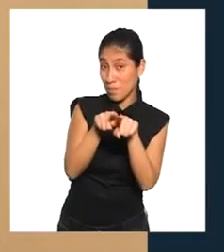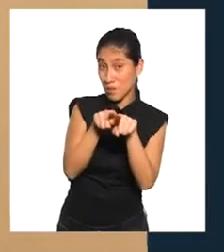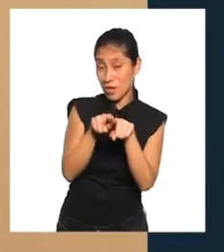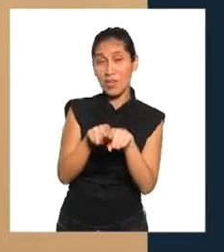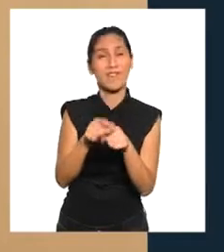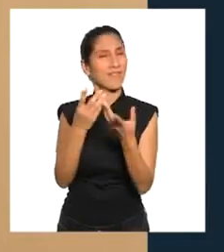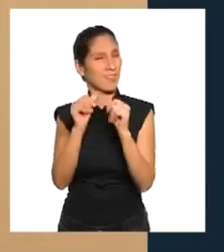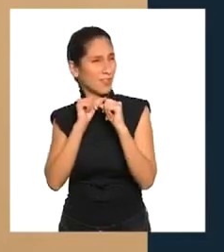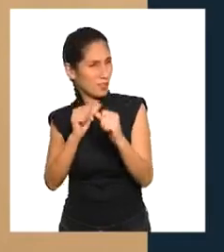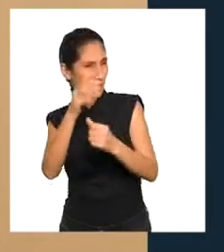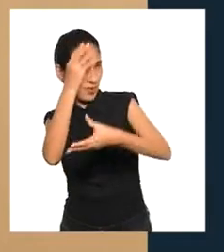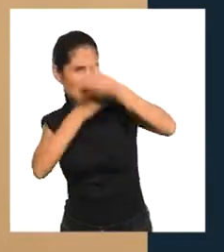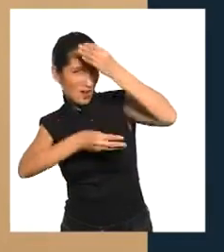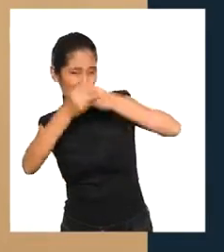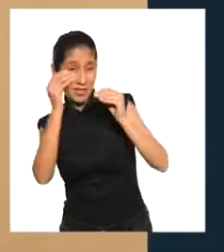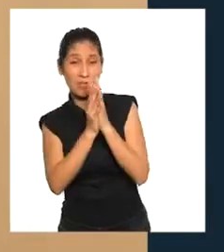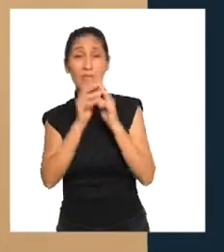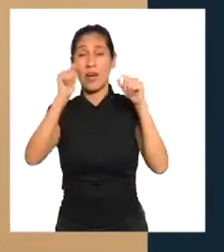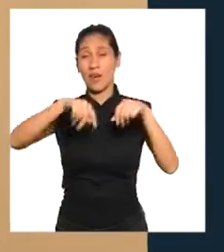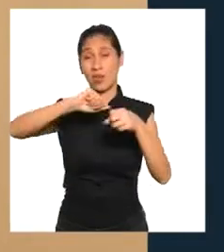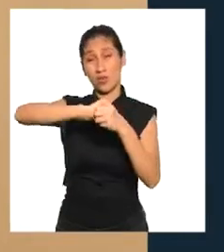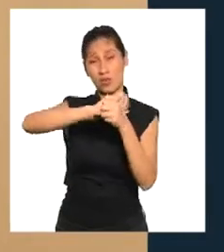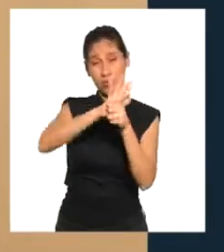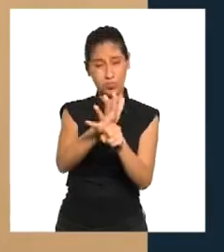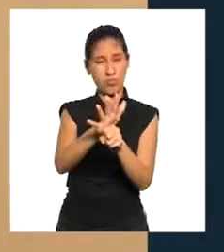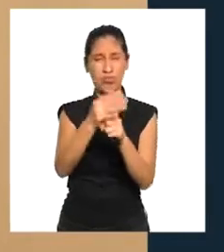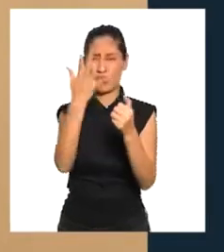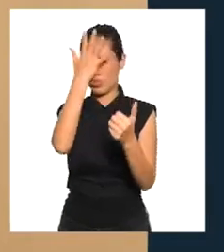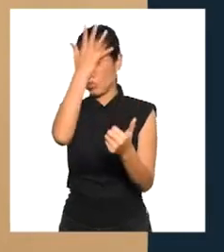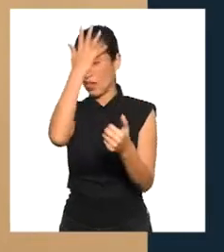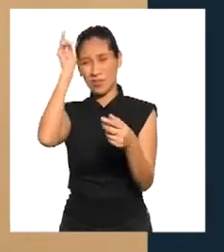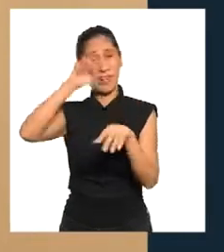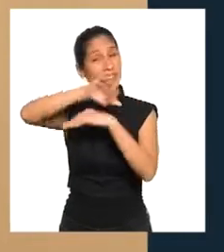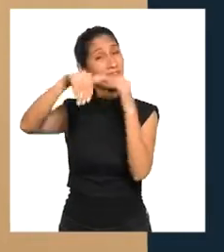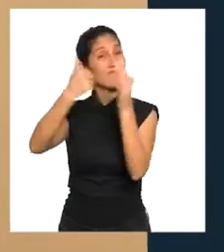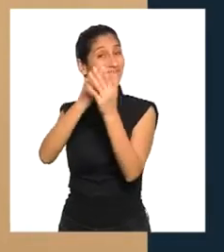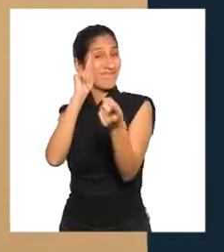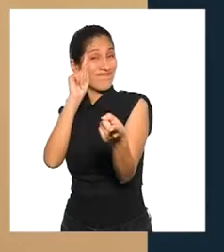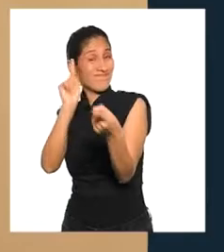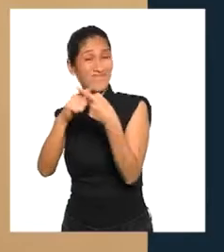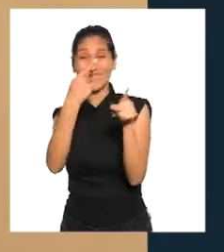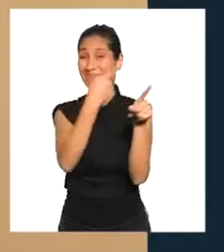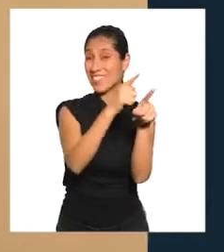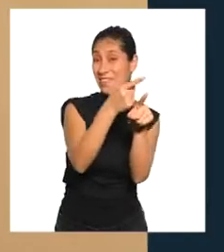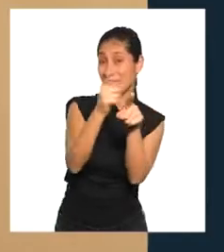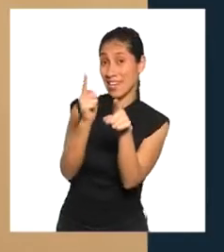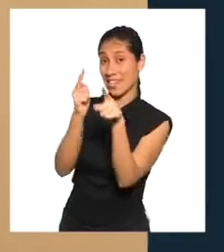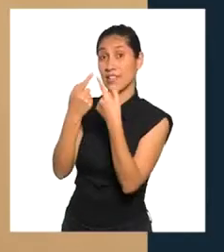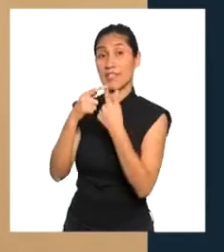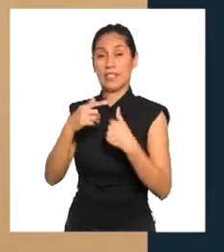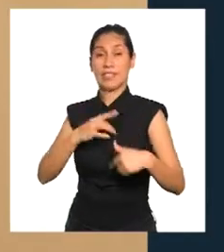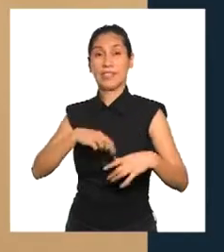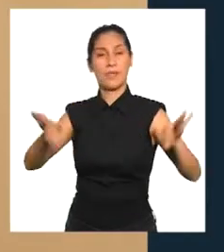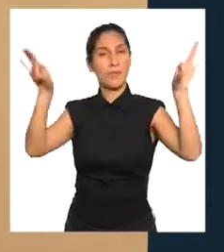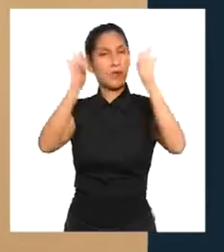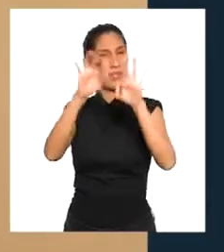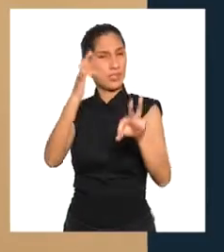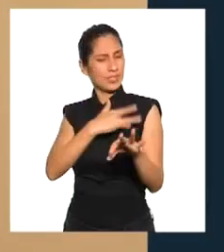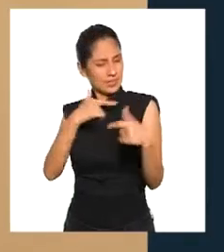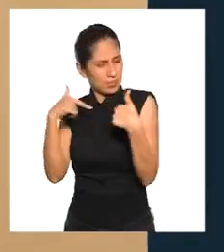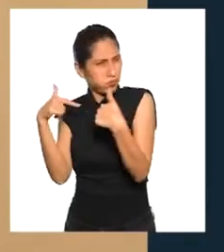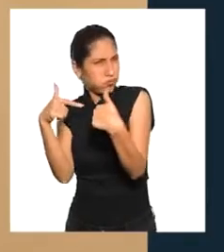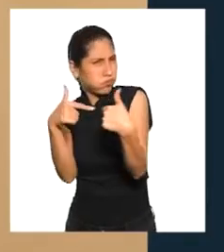mucho por aprender. La pandemia nos trae retos a todas y a todos y la autorregulación